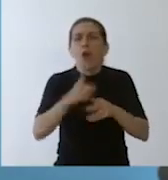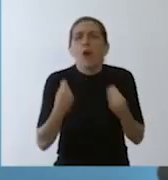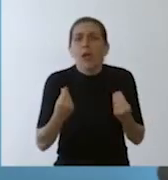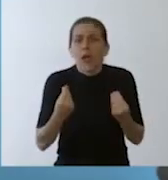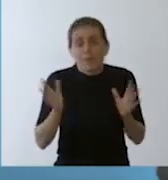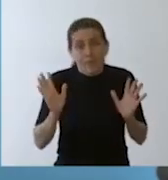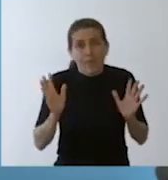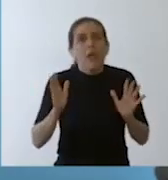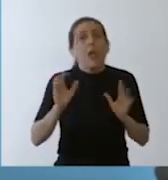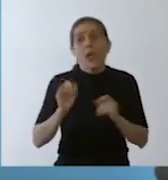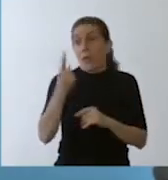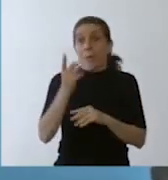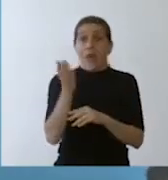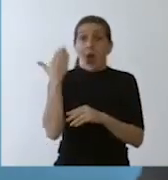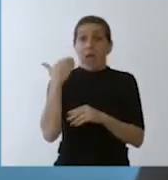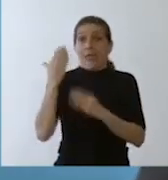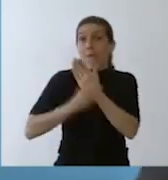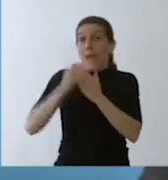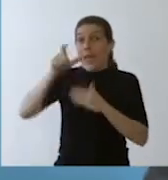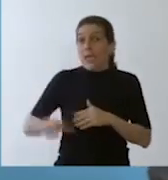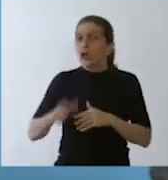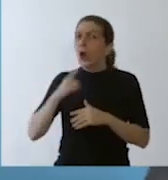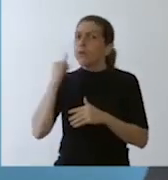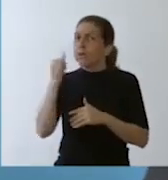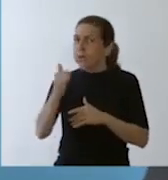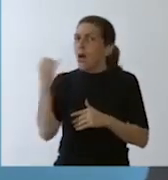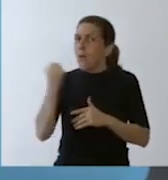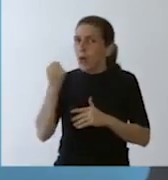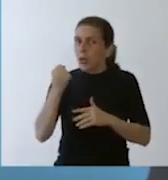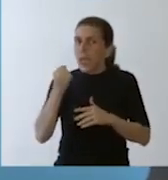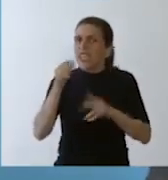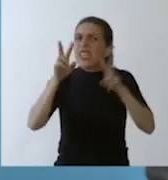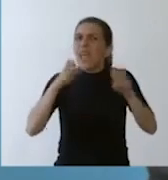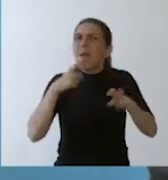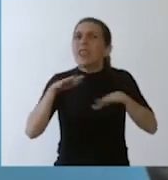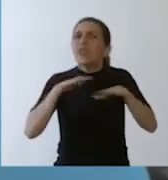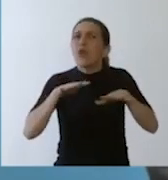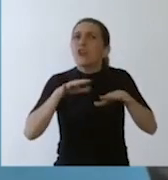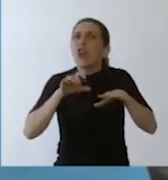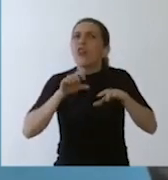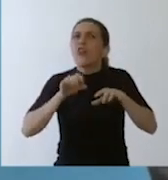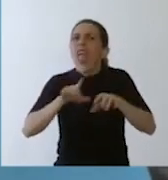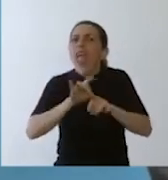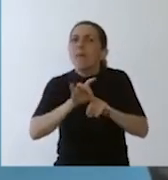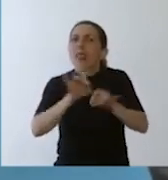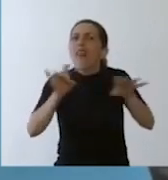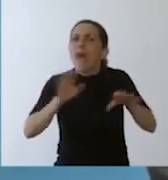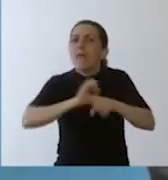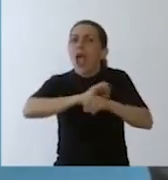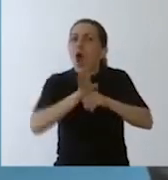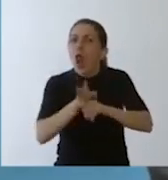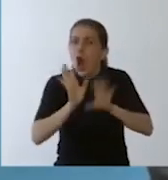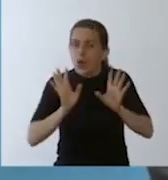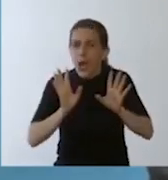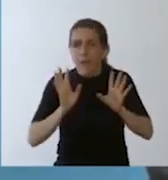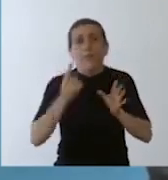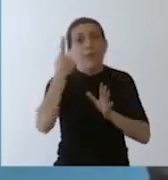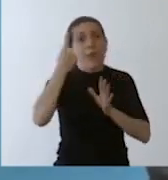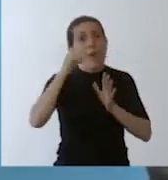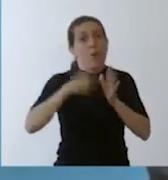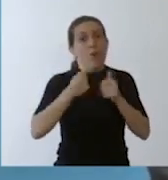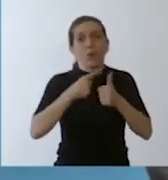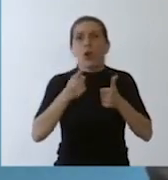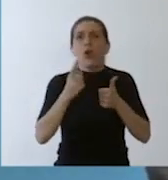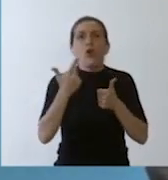Primero, como dijo el señor ministro, es muy importante la situación epidemiológica. Ese es el primer punto. Nosotros no tenemos